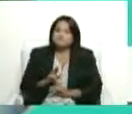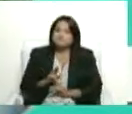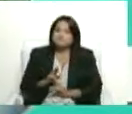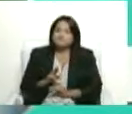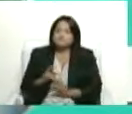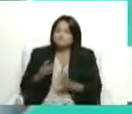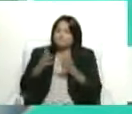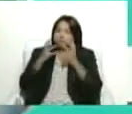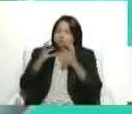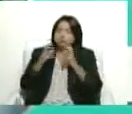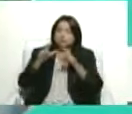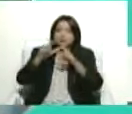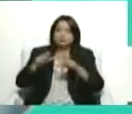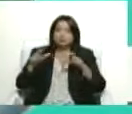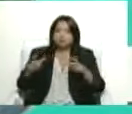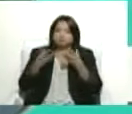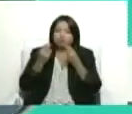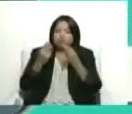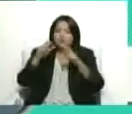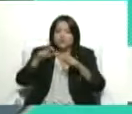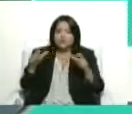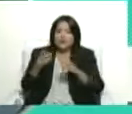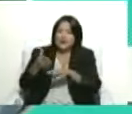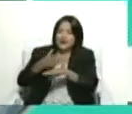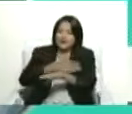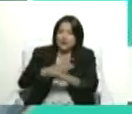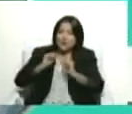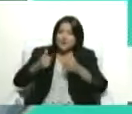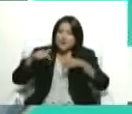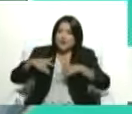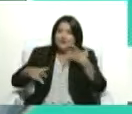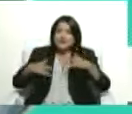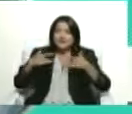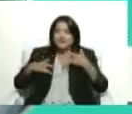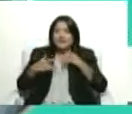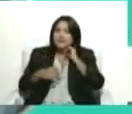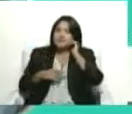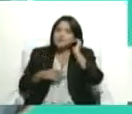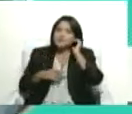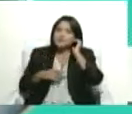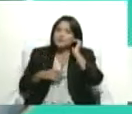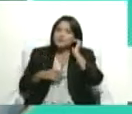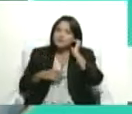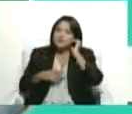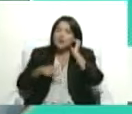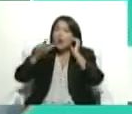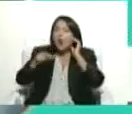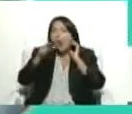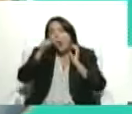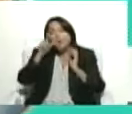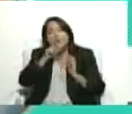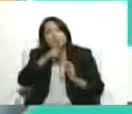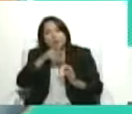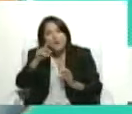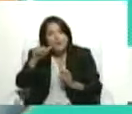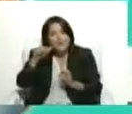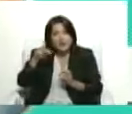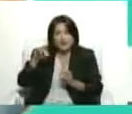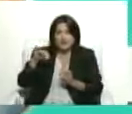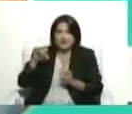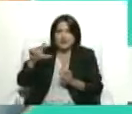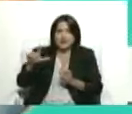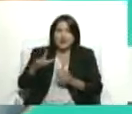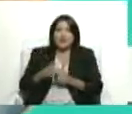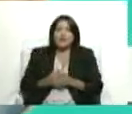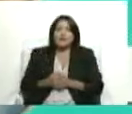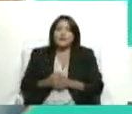desbordante y mayoritaria. Ahorita antes de entrar a la rueda de prensa veía a Daniel Ceballos, creo que se llama. Fue contemporáneo conmigo en